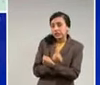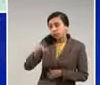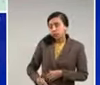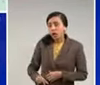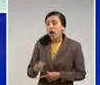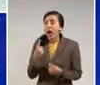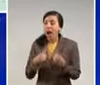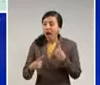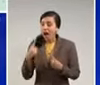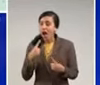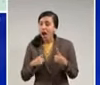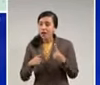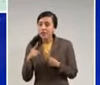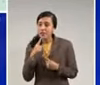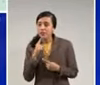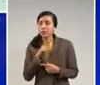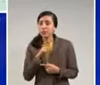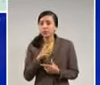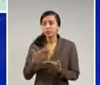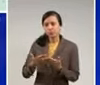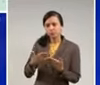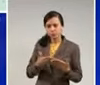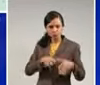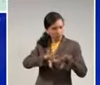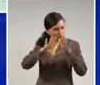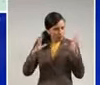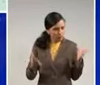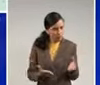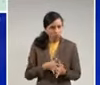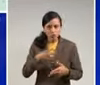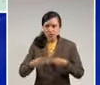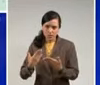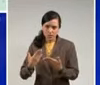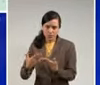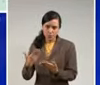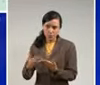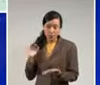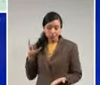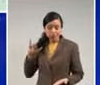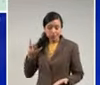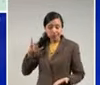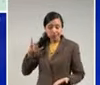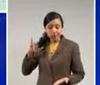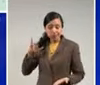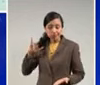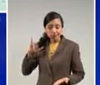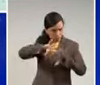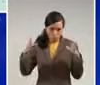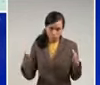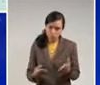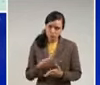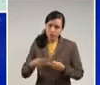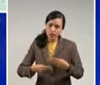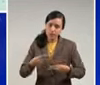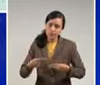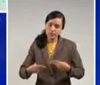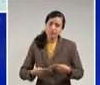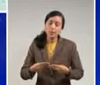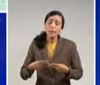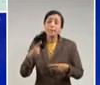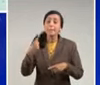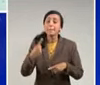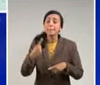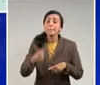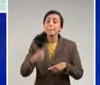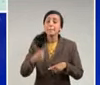casos a todos se le toma PCR al arribo a nuestro país. Y los de países de